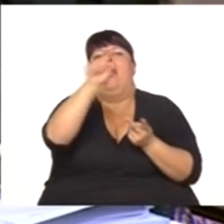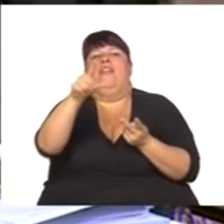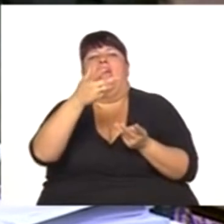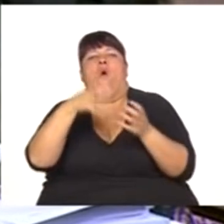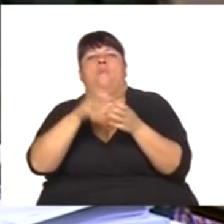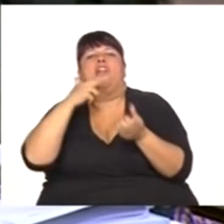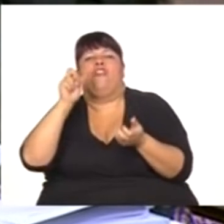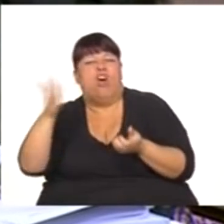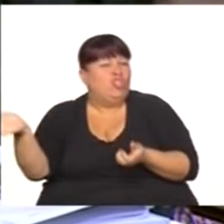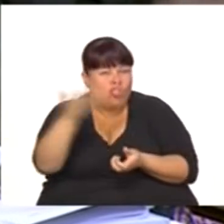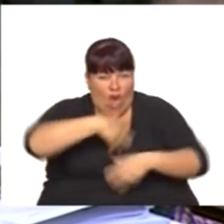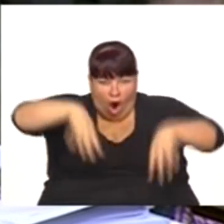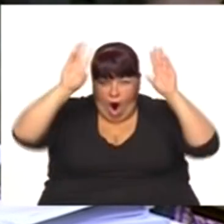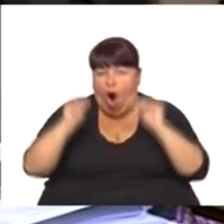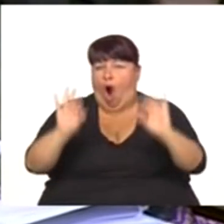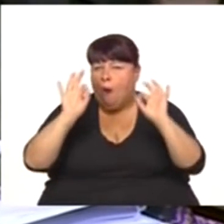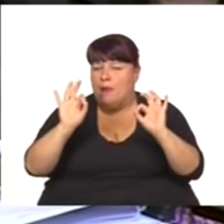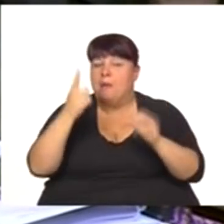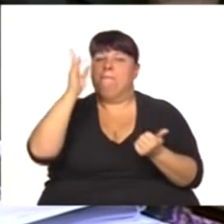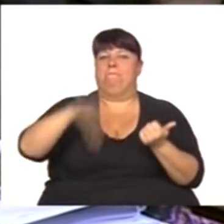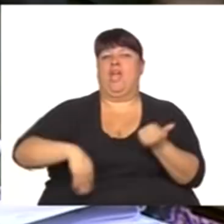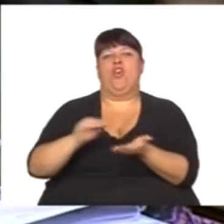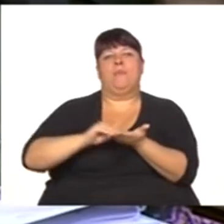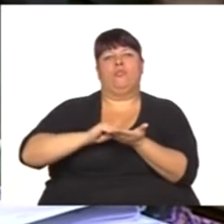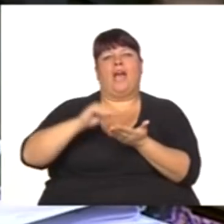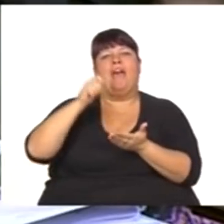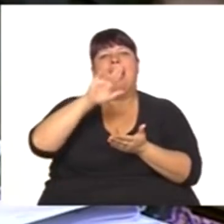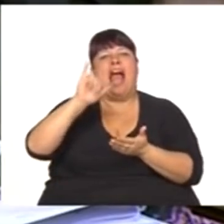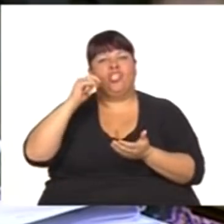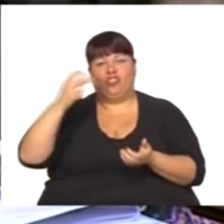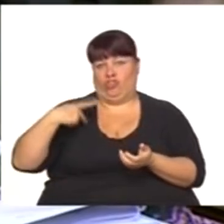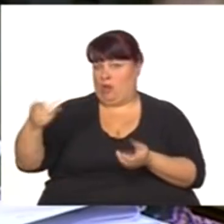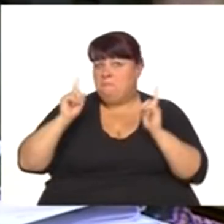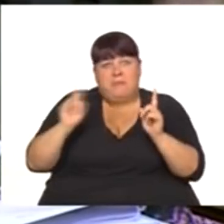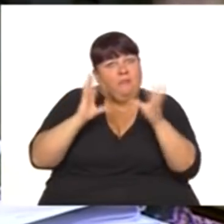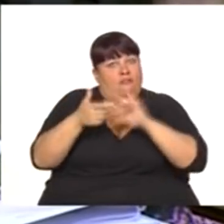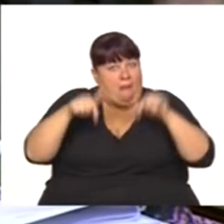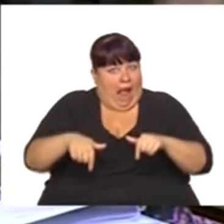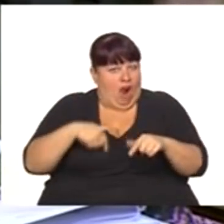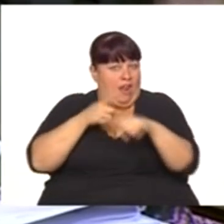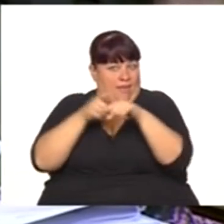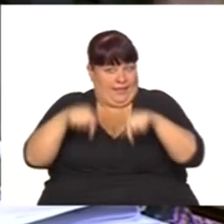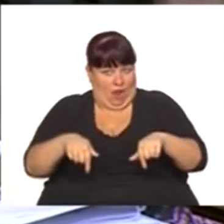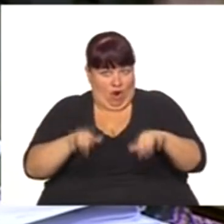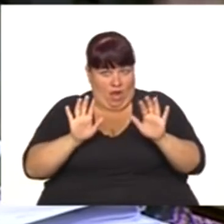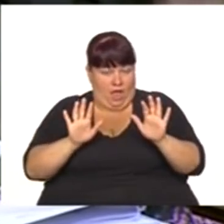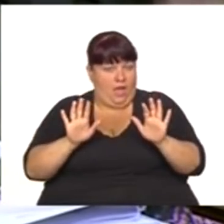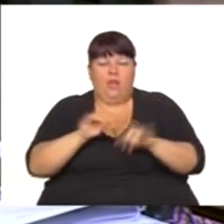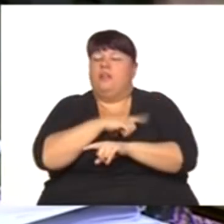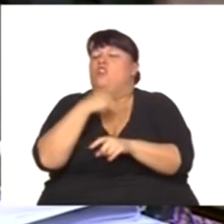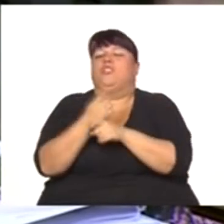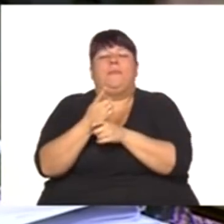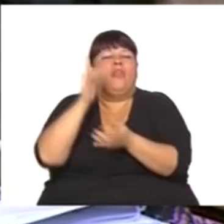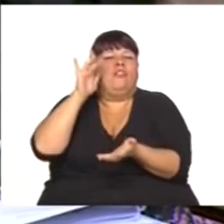del Frente Renovador, todos, menos la diputada Carla Carrizo y yo, con los mismos argumentos que estamos diciendo hoy. no se